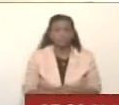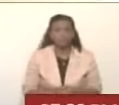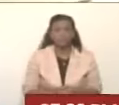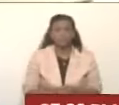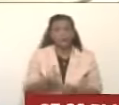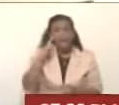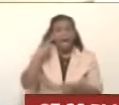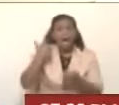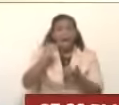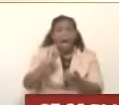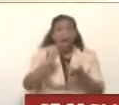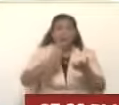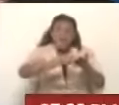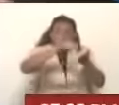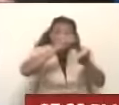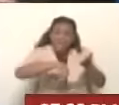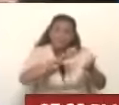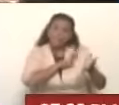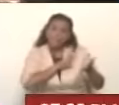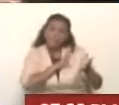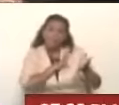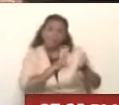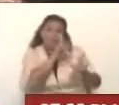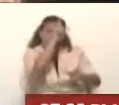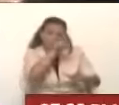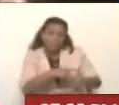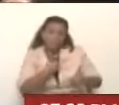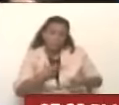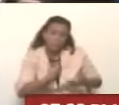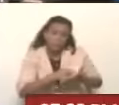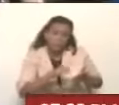Es de ella. Aquí tiene la firma de ella.